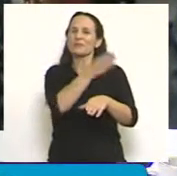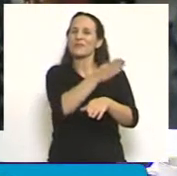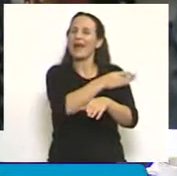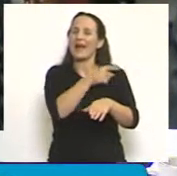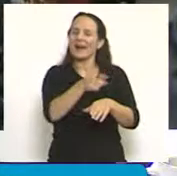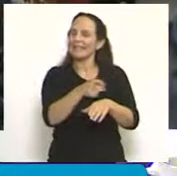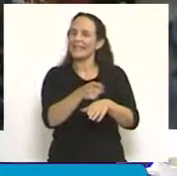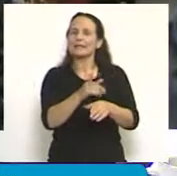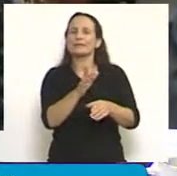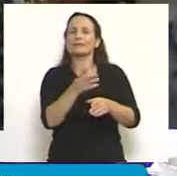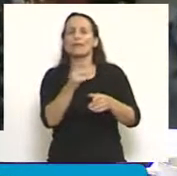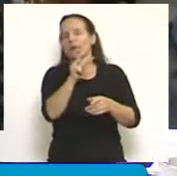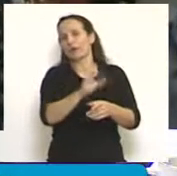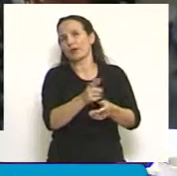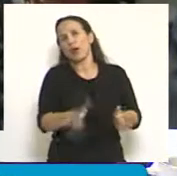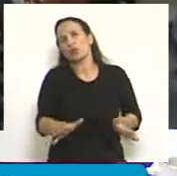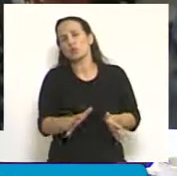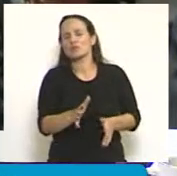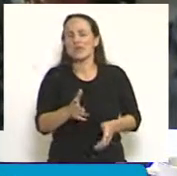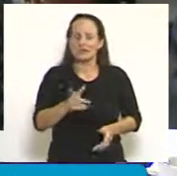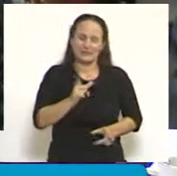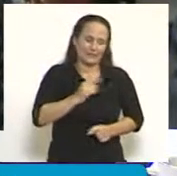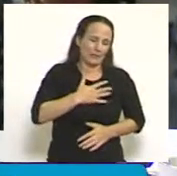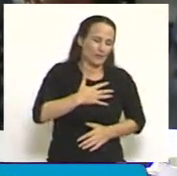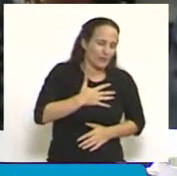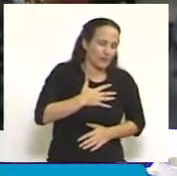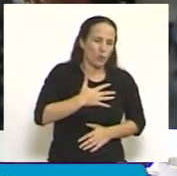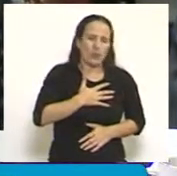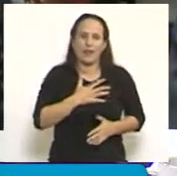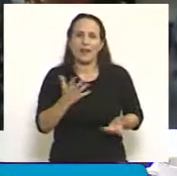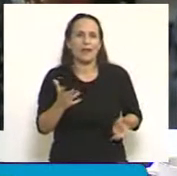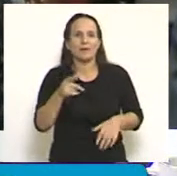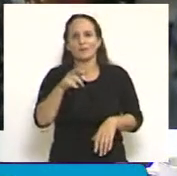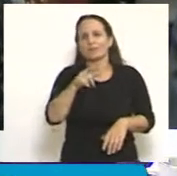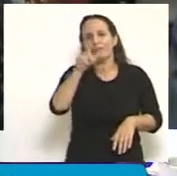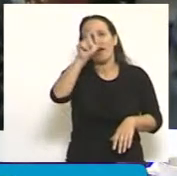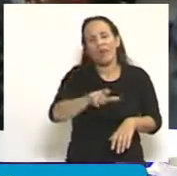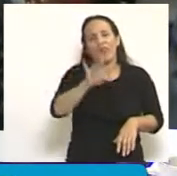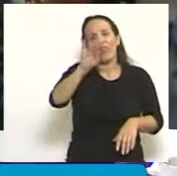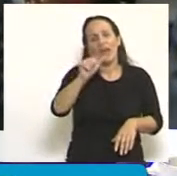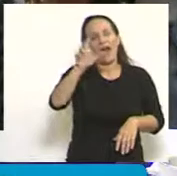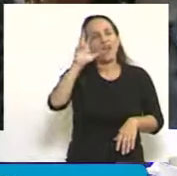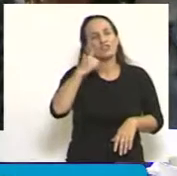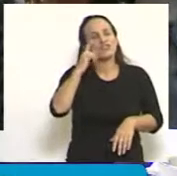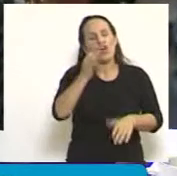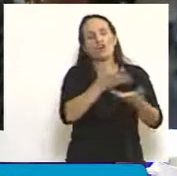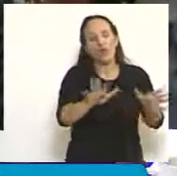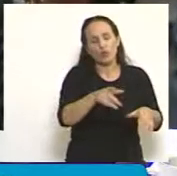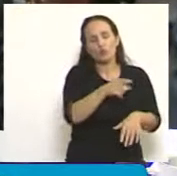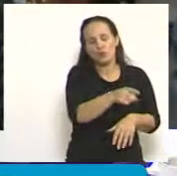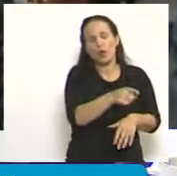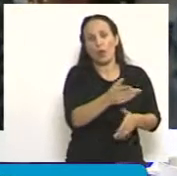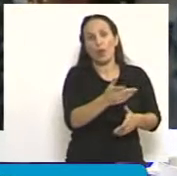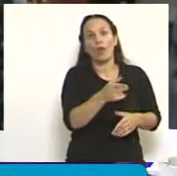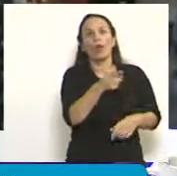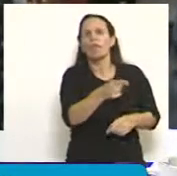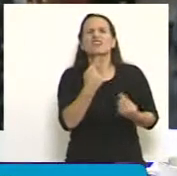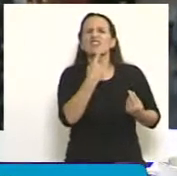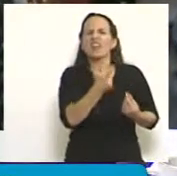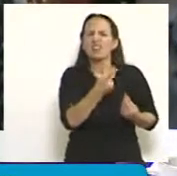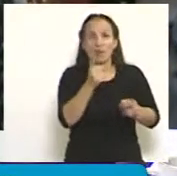que la fiscal Fein respondió que no, que ella era la fiscal de distrito y que advertida de haber acaecido